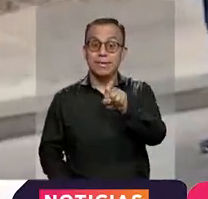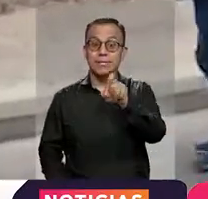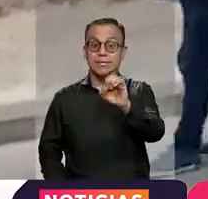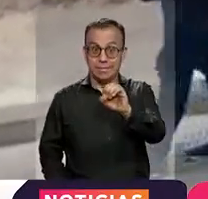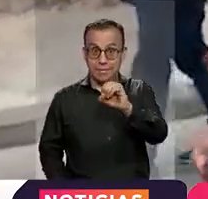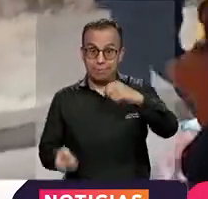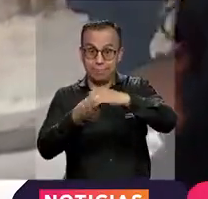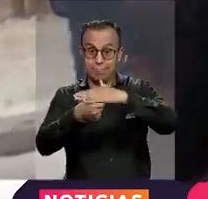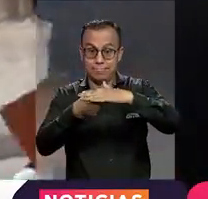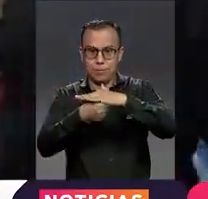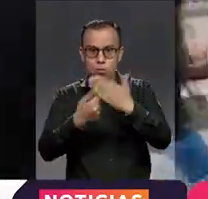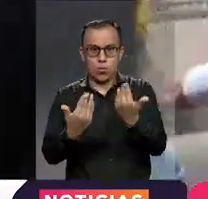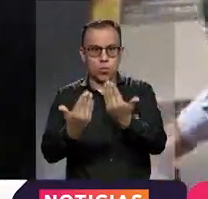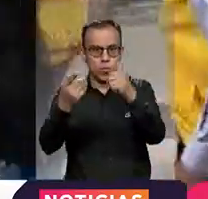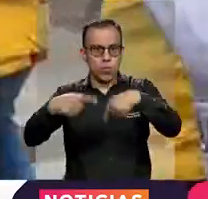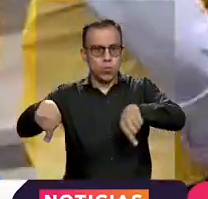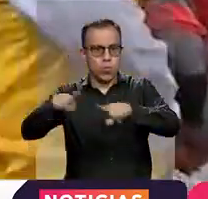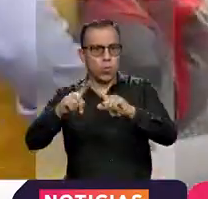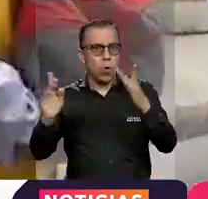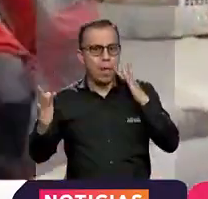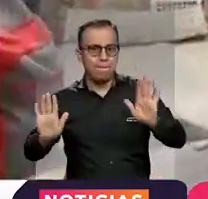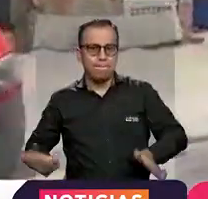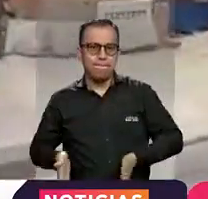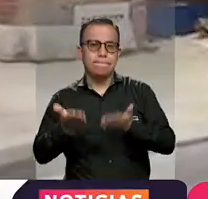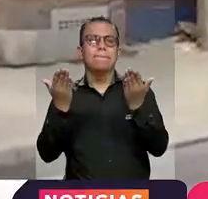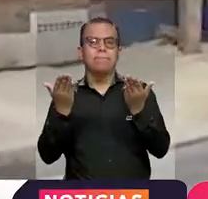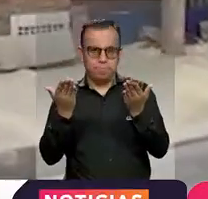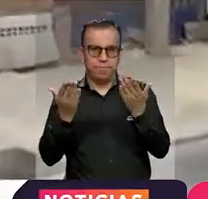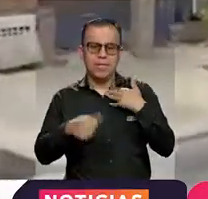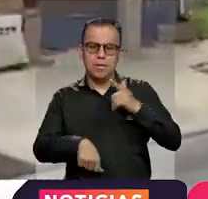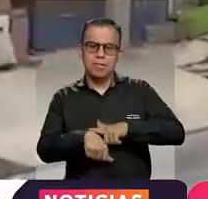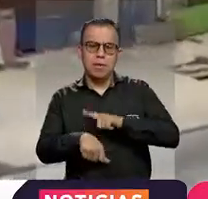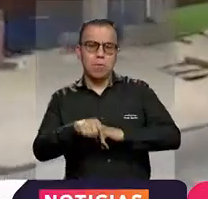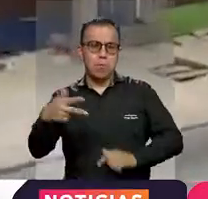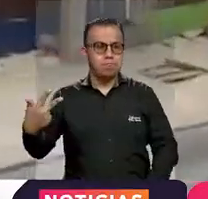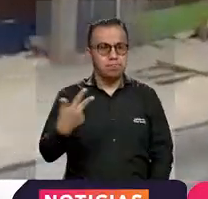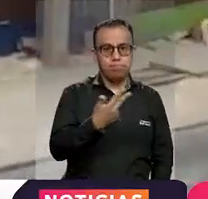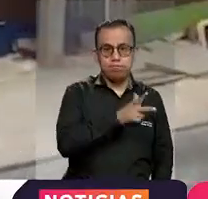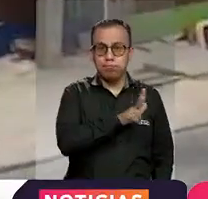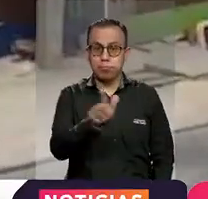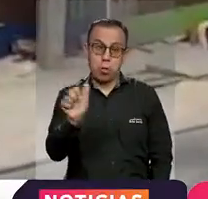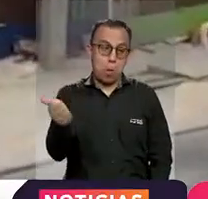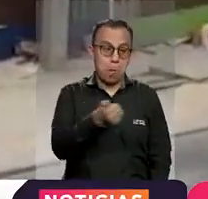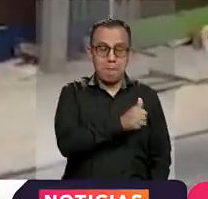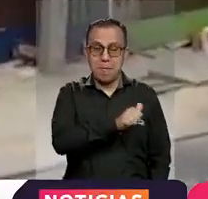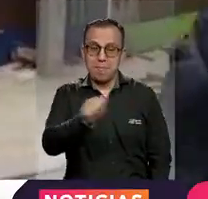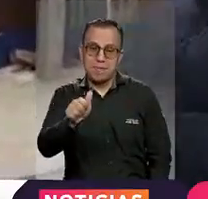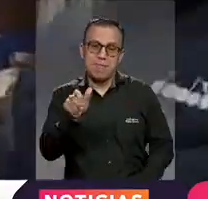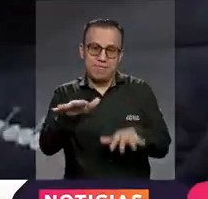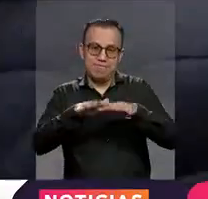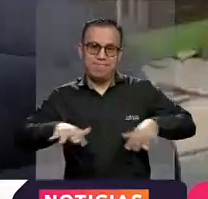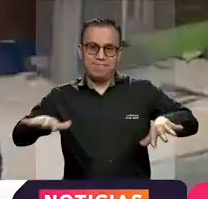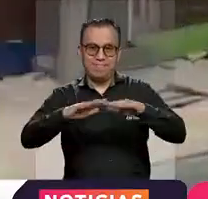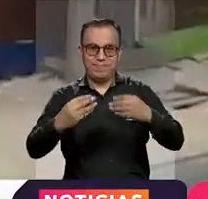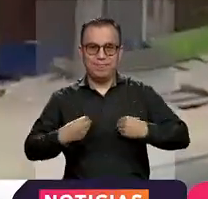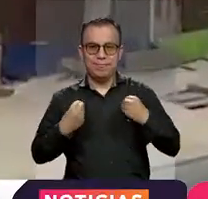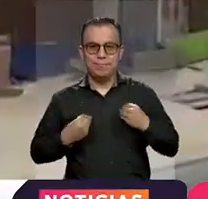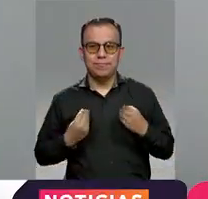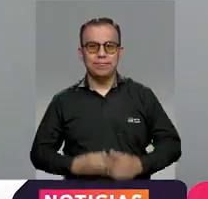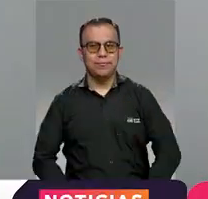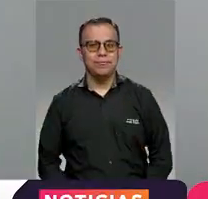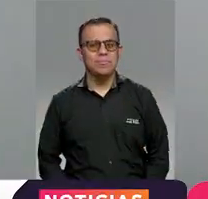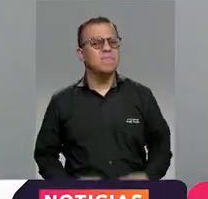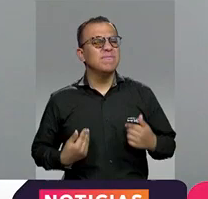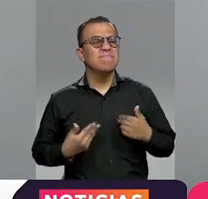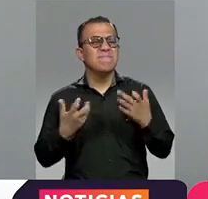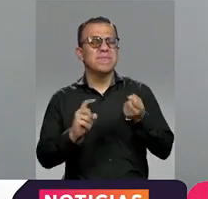los beneficiados con esta intervención que mejorará los tiempos de desplazamiento para los residentes de esta zona. Con esto esperamos